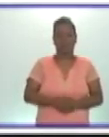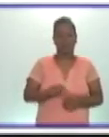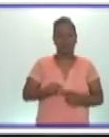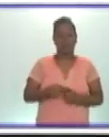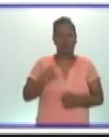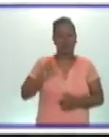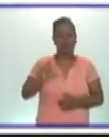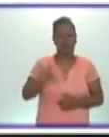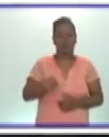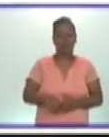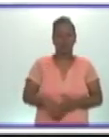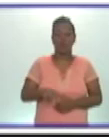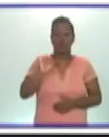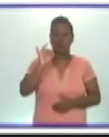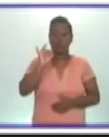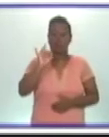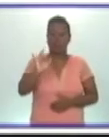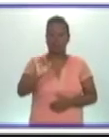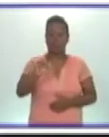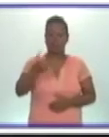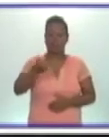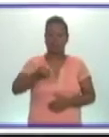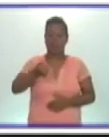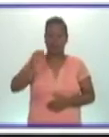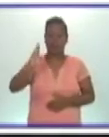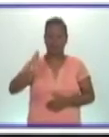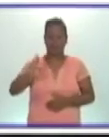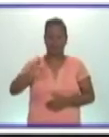último, multiplicamos con el último término.